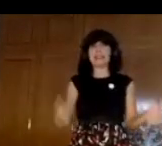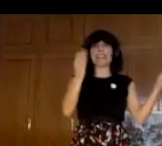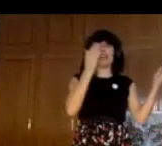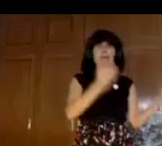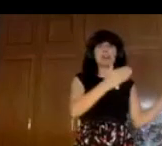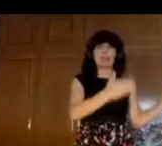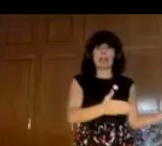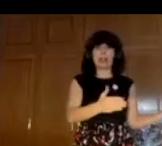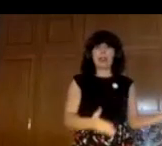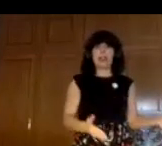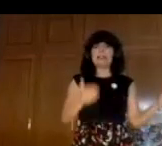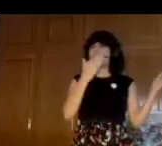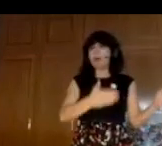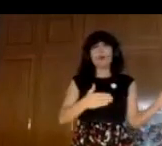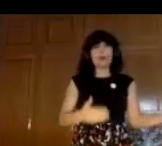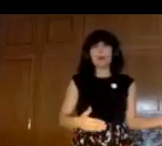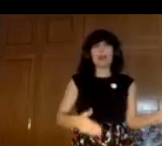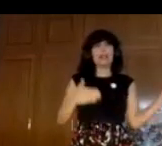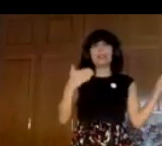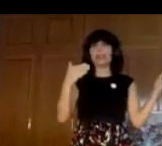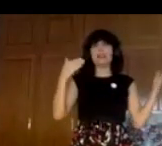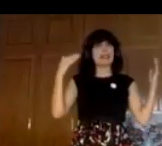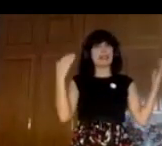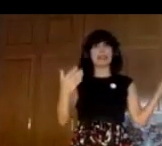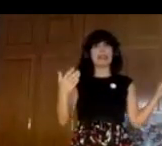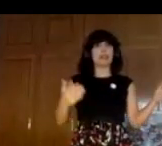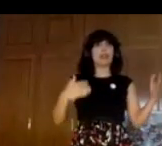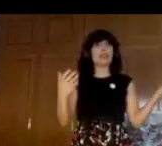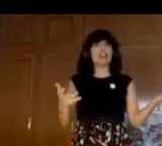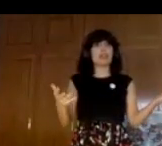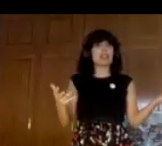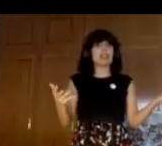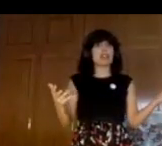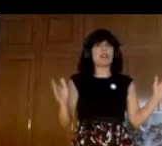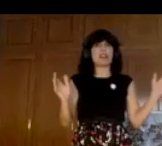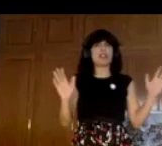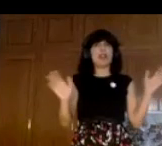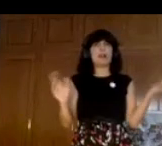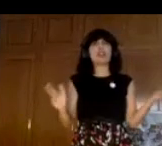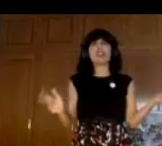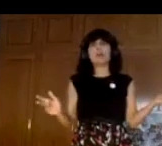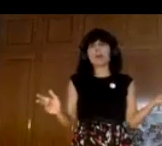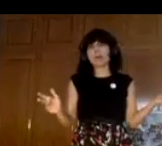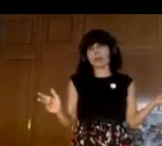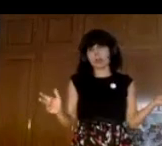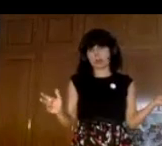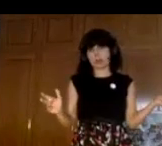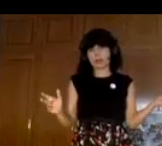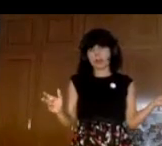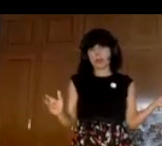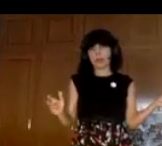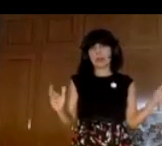es decir, el marco original. Y si yo luego pregunto, la gente te seguirá diciendo, dicen que los migrantes son ladrones, pero no sé muy bien por qué no lo